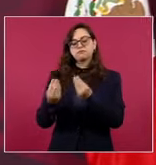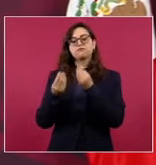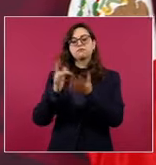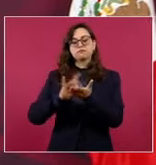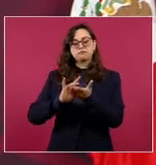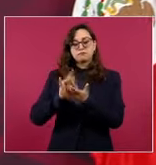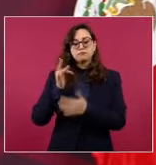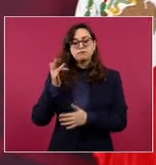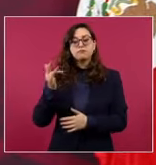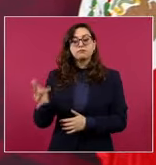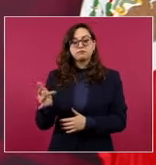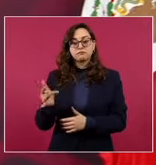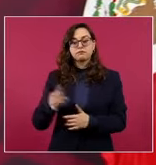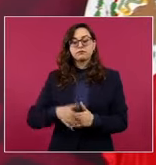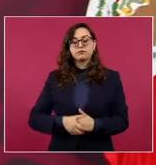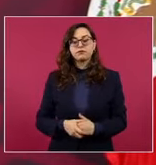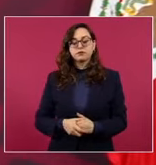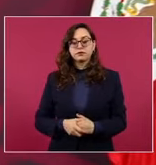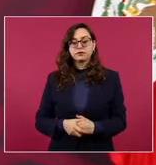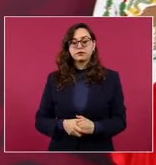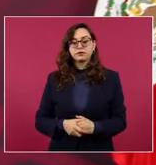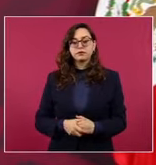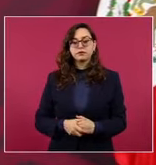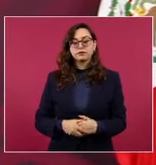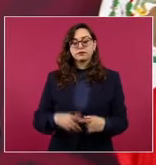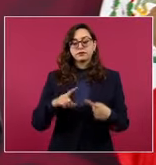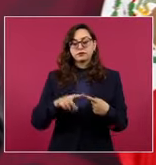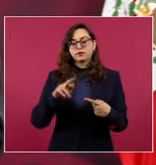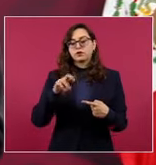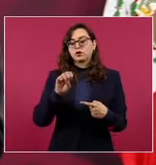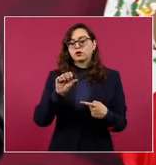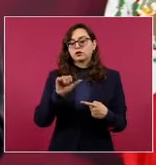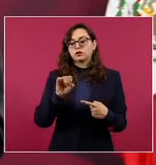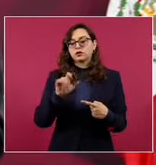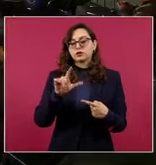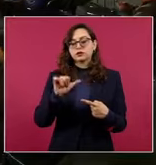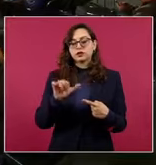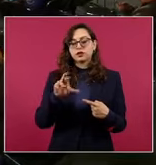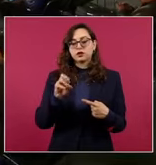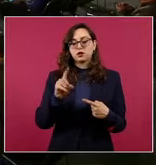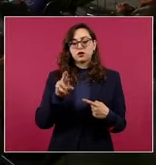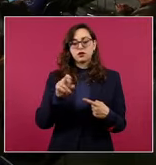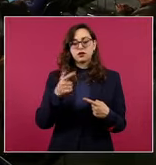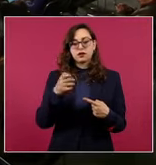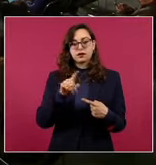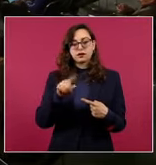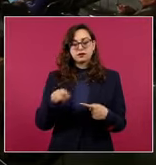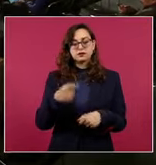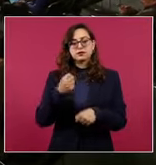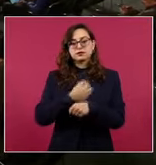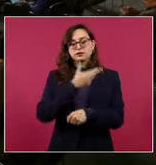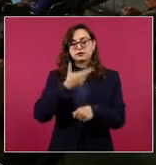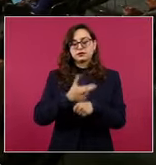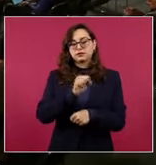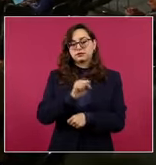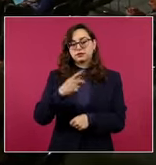pero agradecer a Rosa Isela Rodríguez, secretaria de Seguridad, al